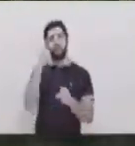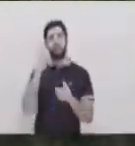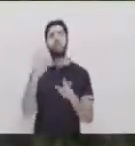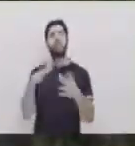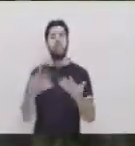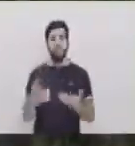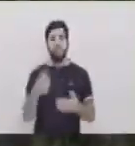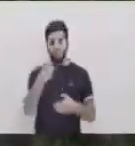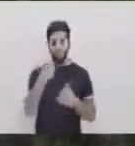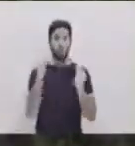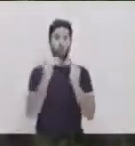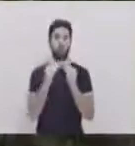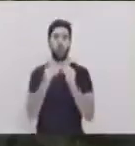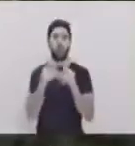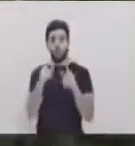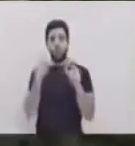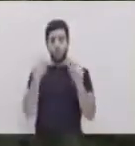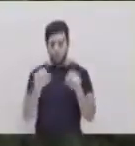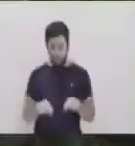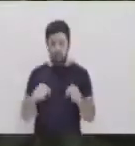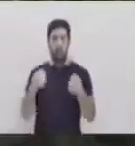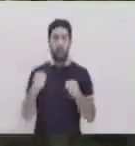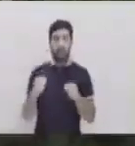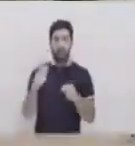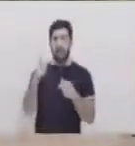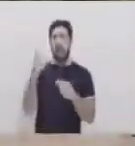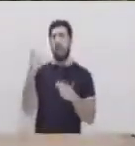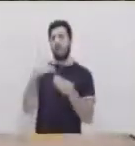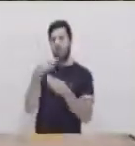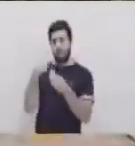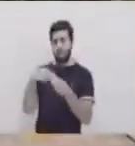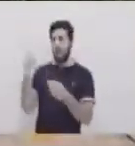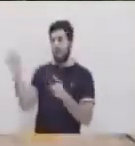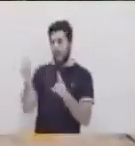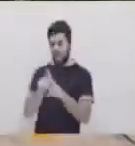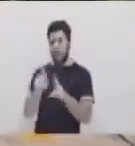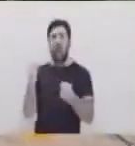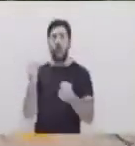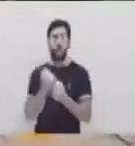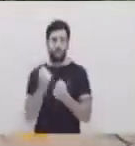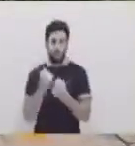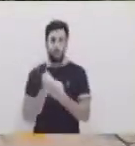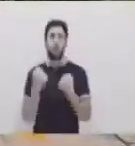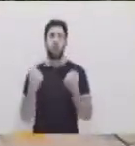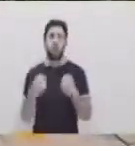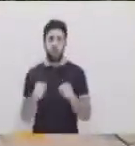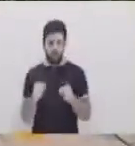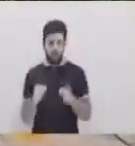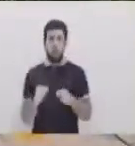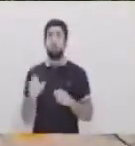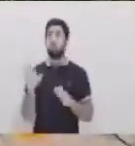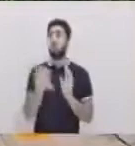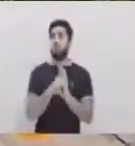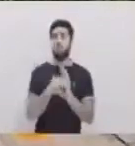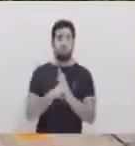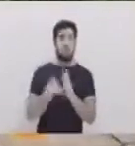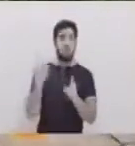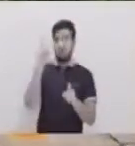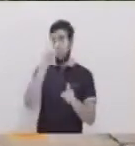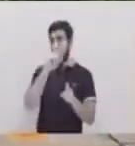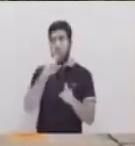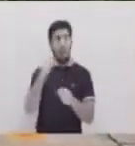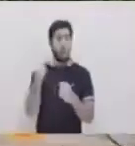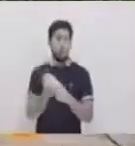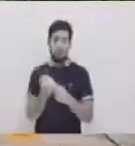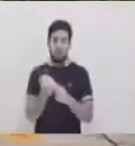Recuerden, ustedes en casa lo pueden realizar con el apoyo de un familiar. Si no tuvieran ese apoyo,